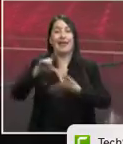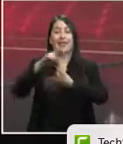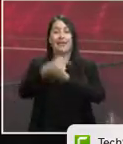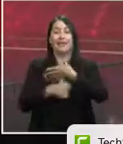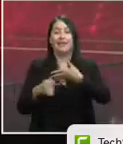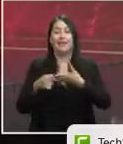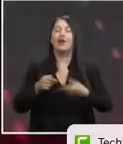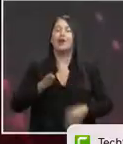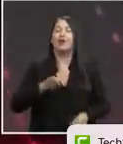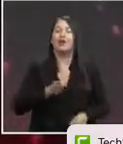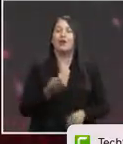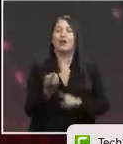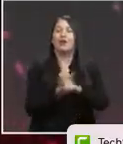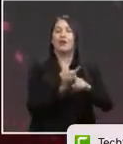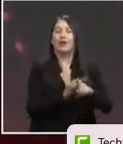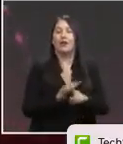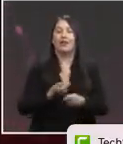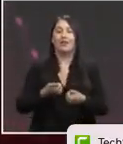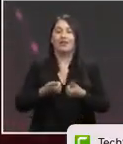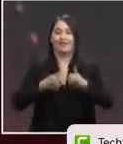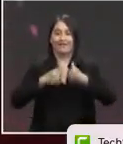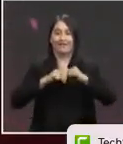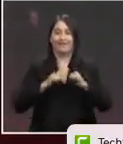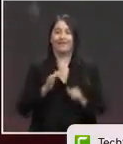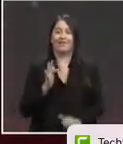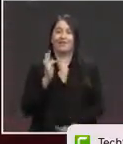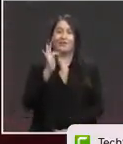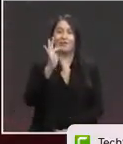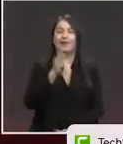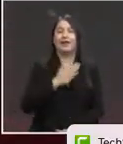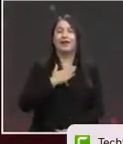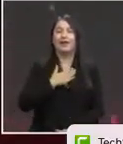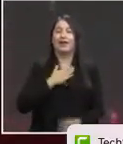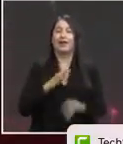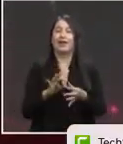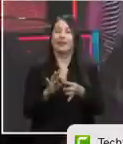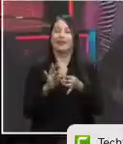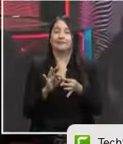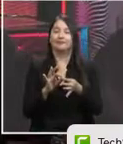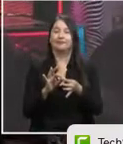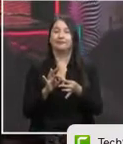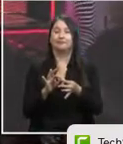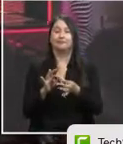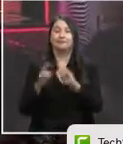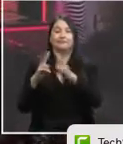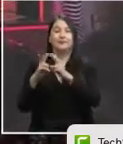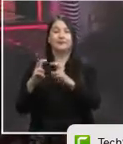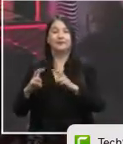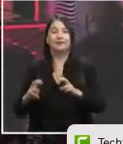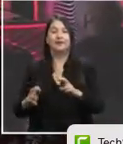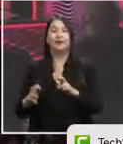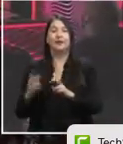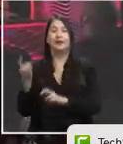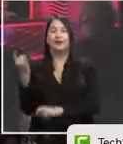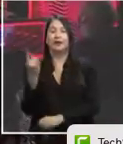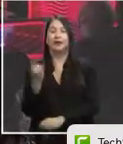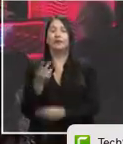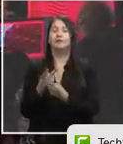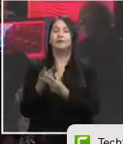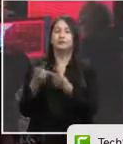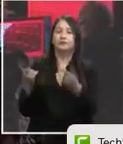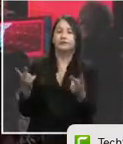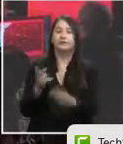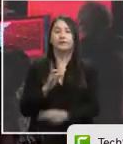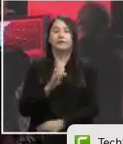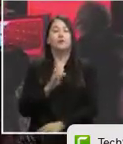sigan dialogando sobre desafíos del futuro. Quiero agradecer, por cierto, a la Academia de Ciencias de Chile, a las universidades públicas y